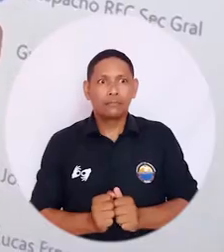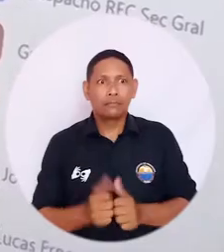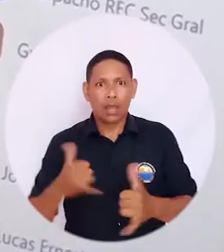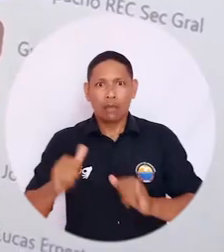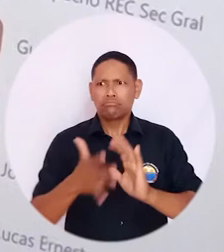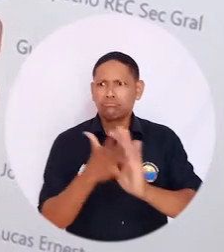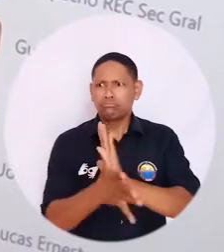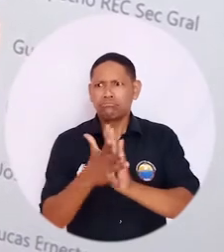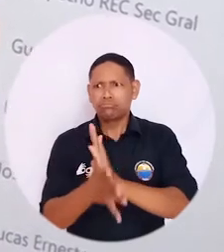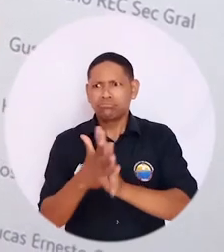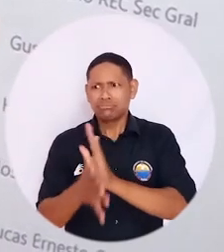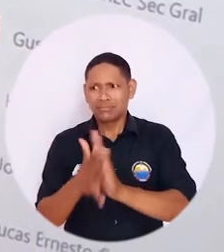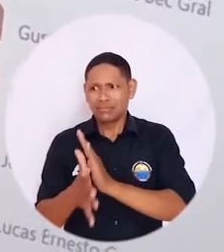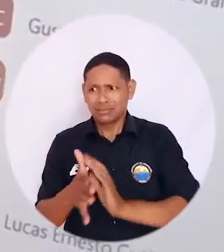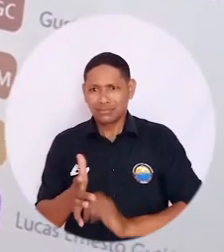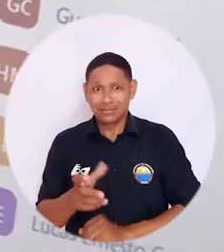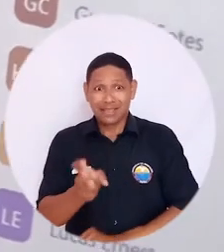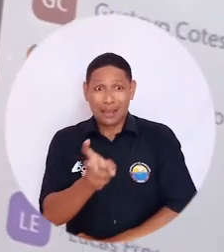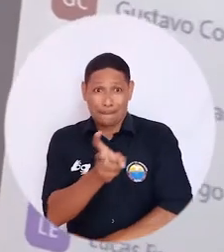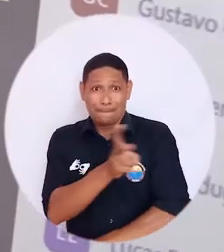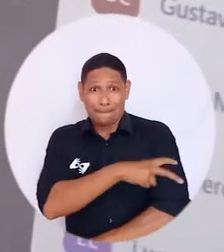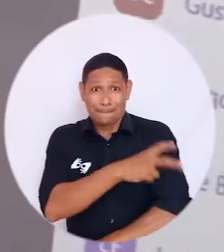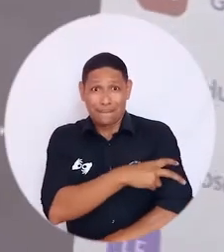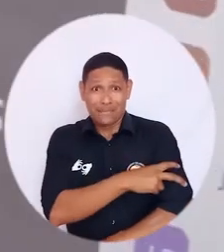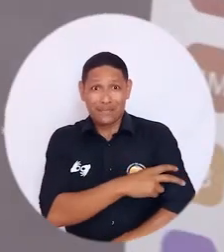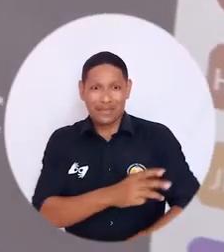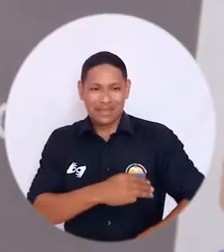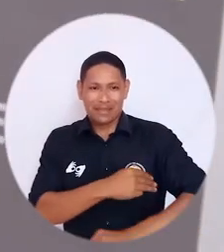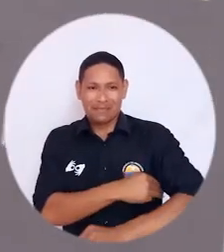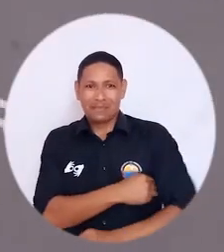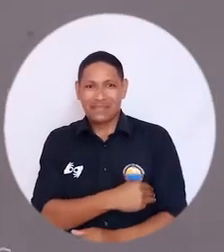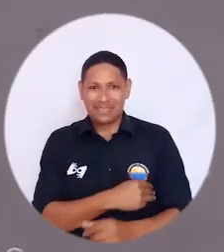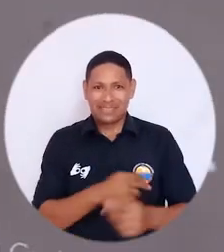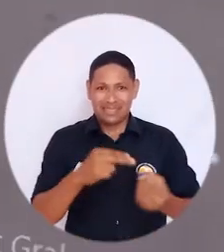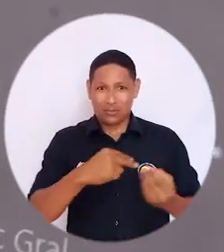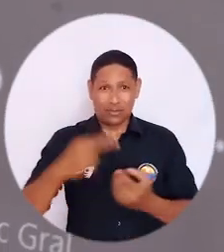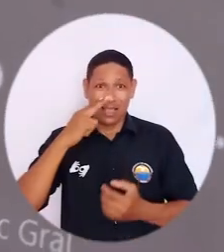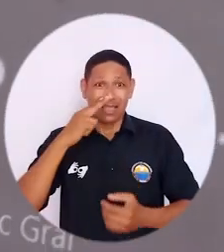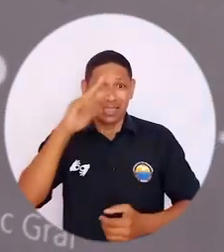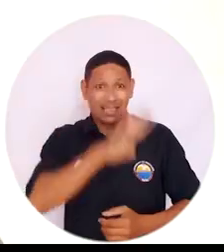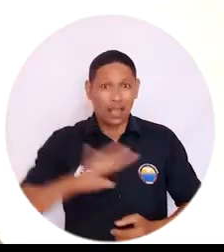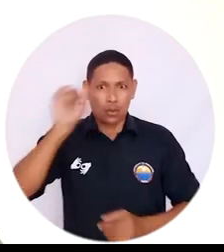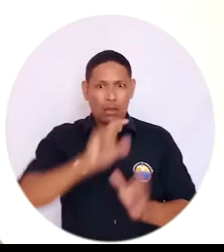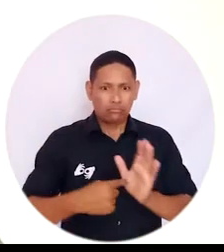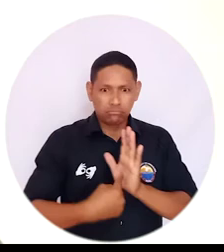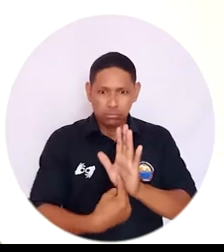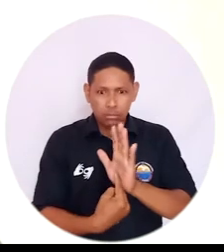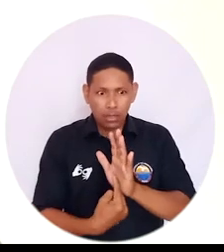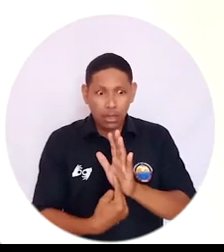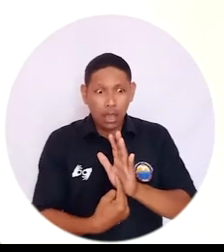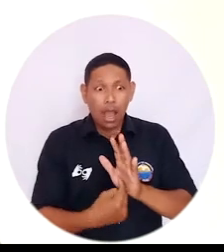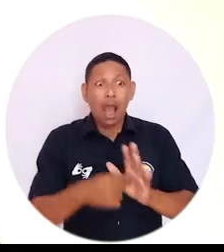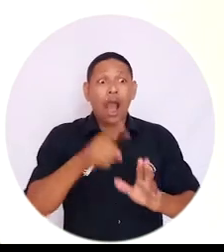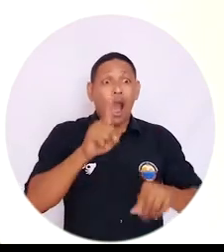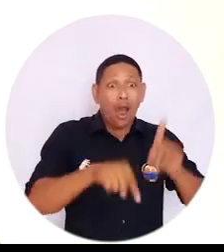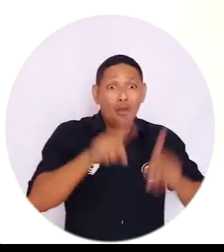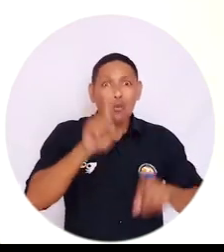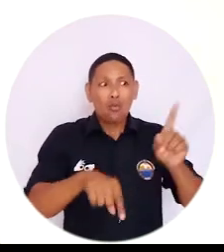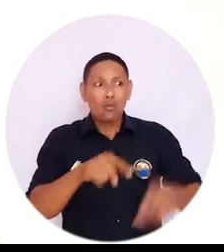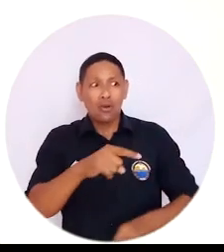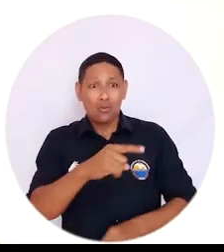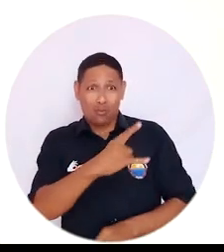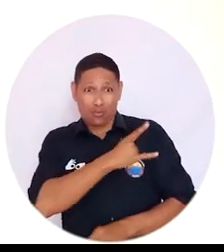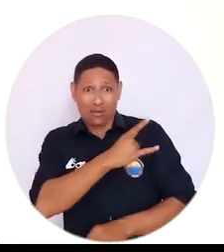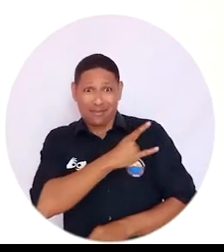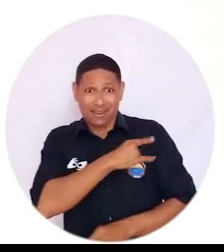circunstancias. Ante este informe, la representante del Ministerio de Educación Nacional, doctora Adriana López, manifiesta que somos una de las pocas